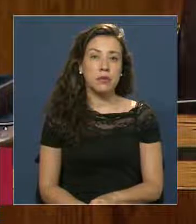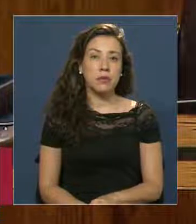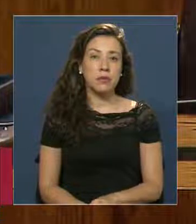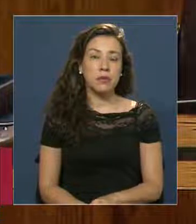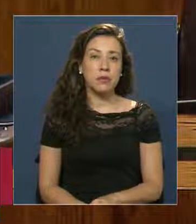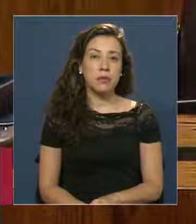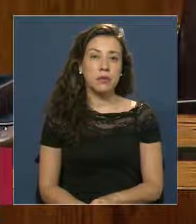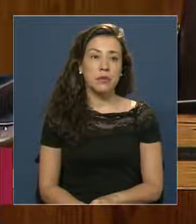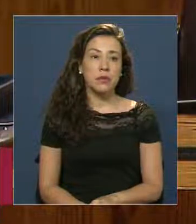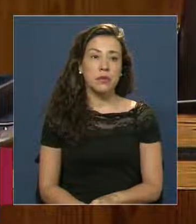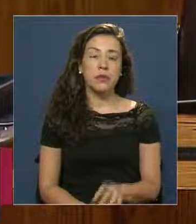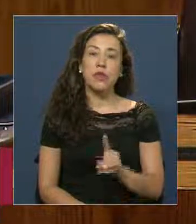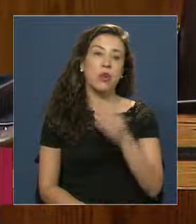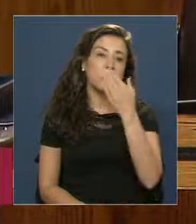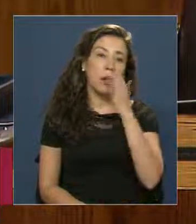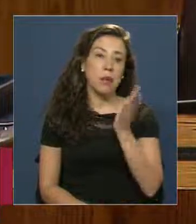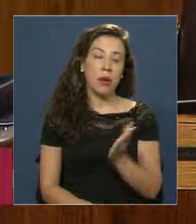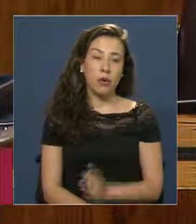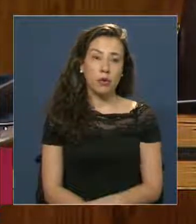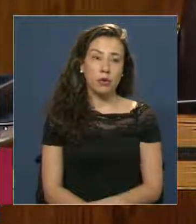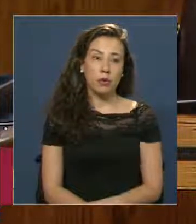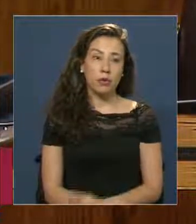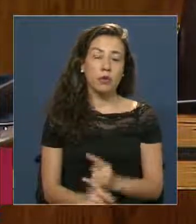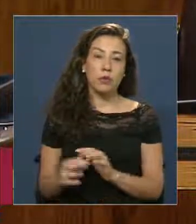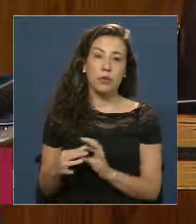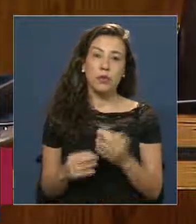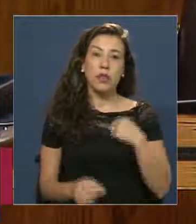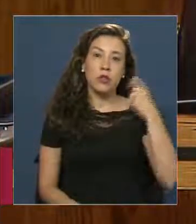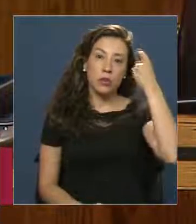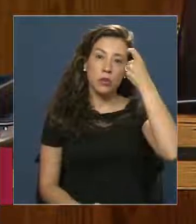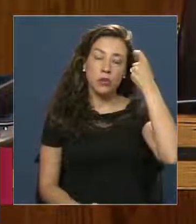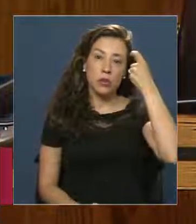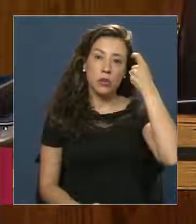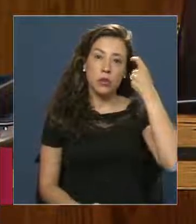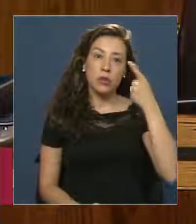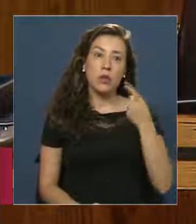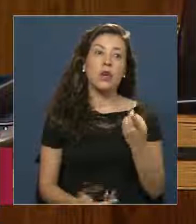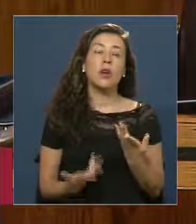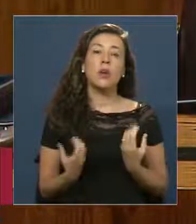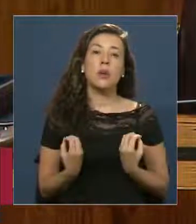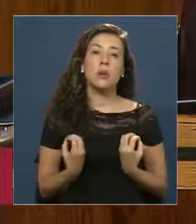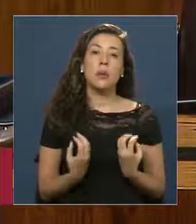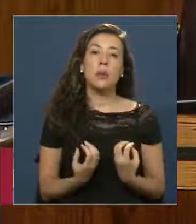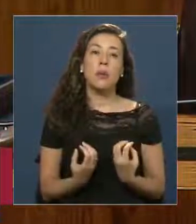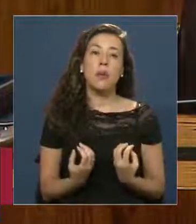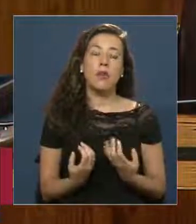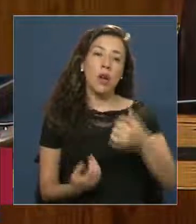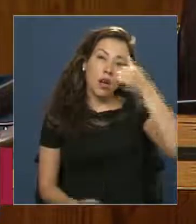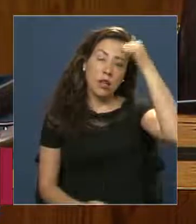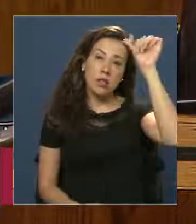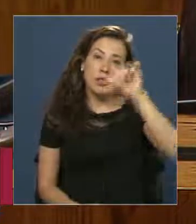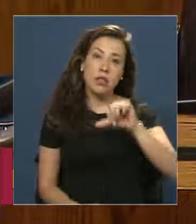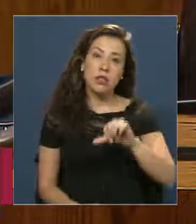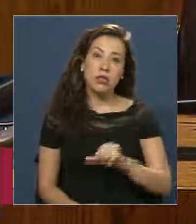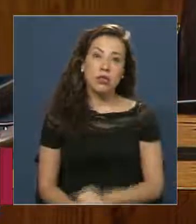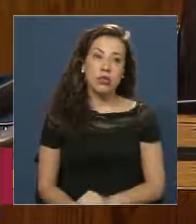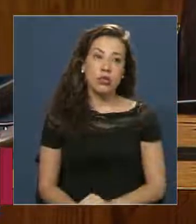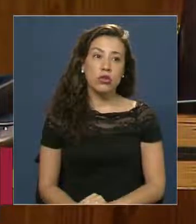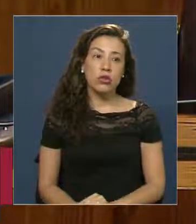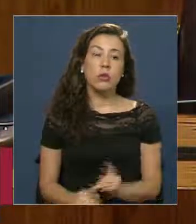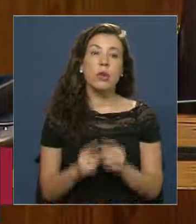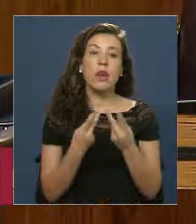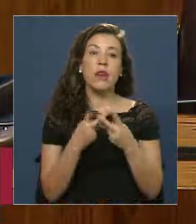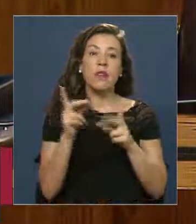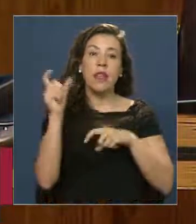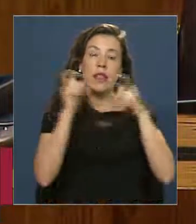conceptual, la más adecuada. Y por lo tanto, creo que eso genera finalmente la sanción por cárcel a la libertad